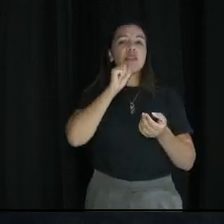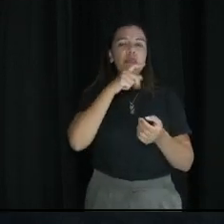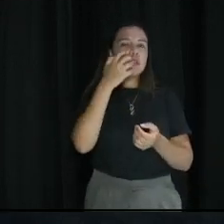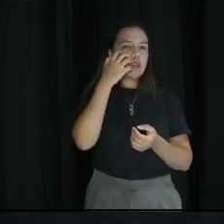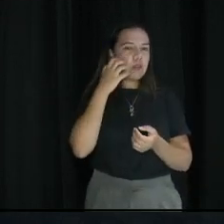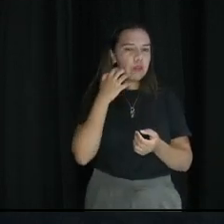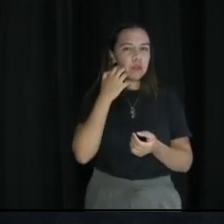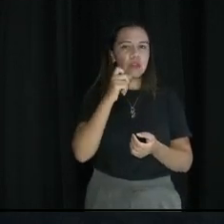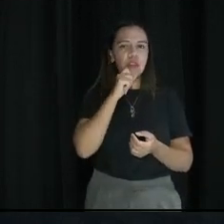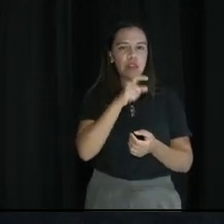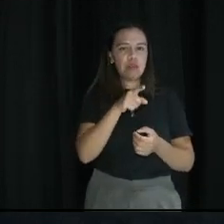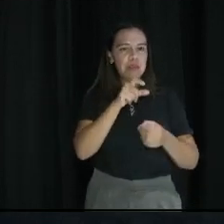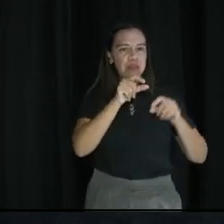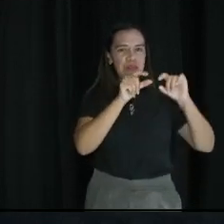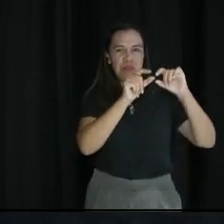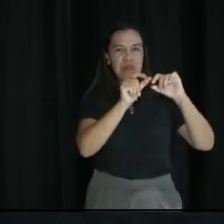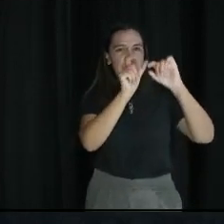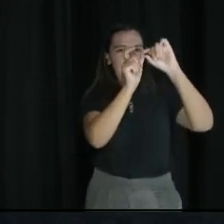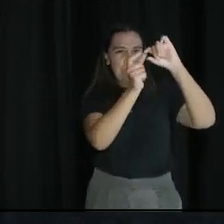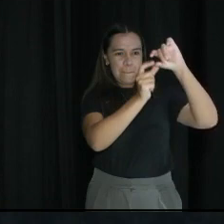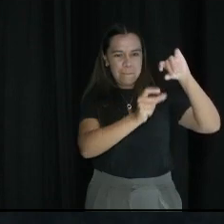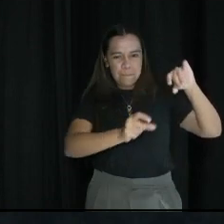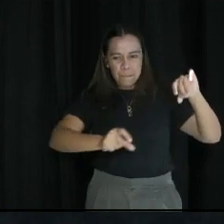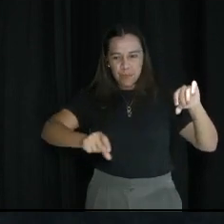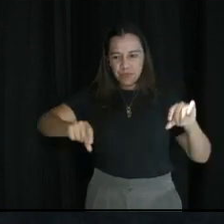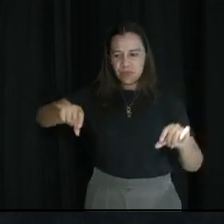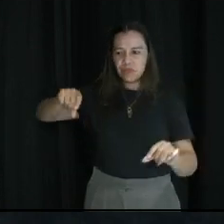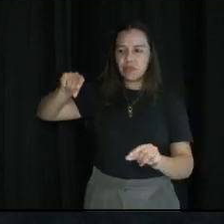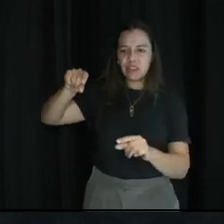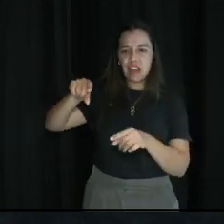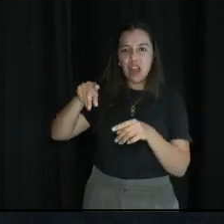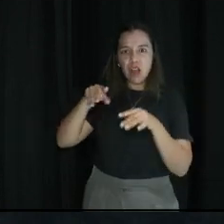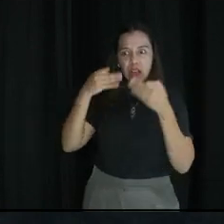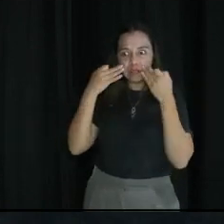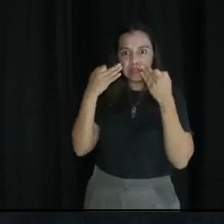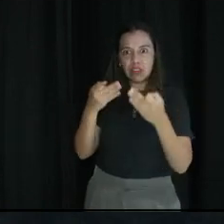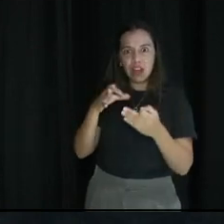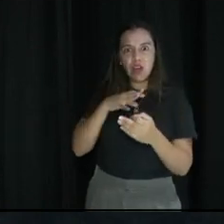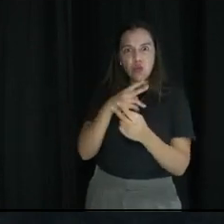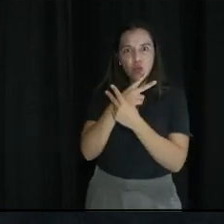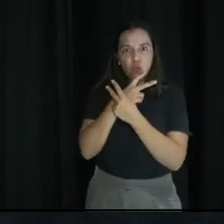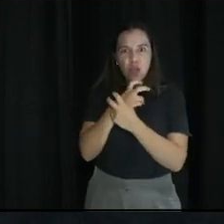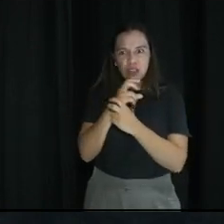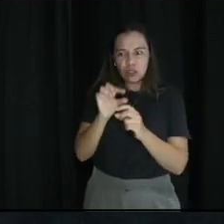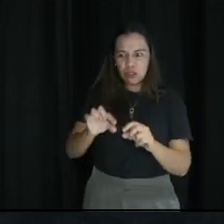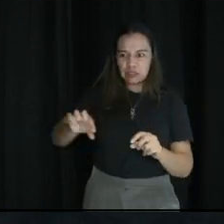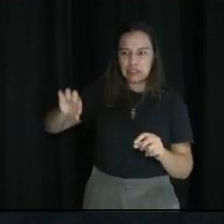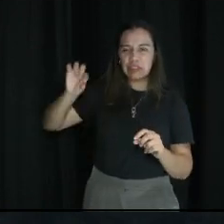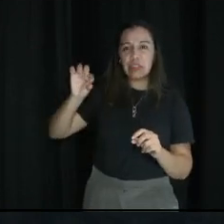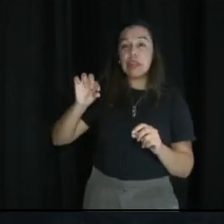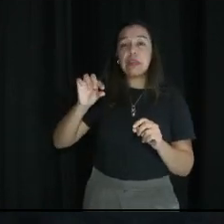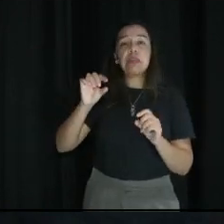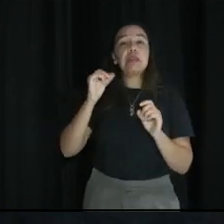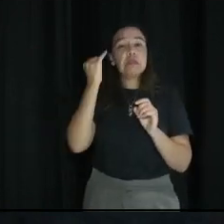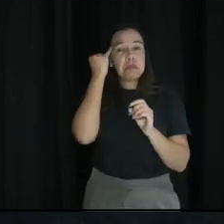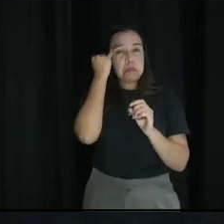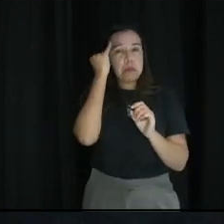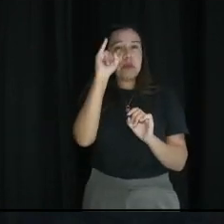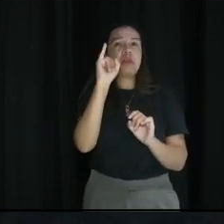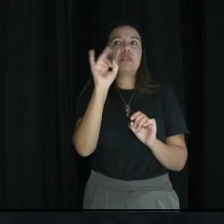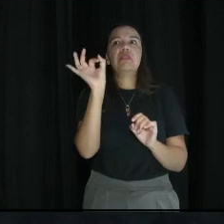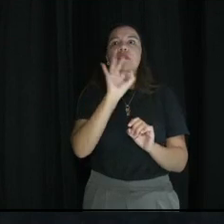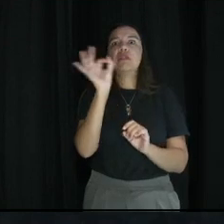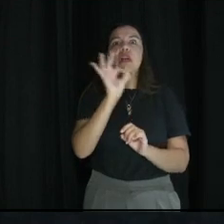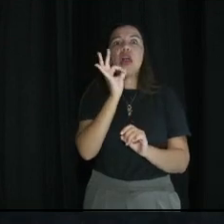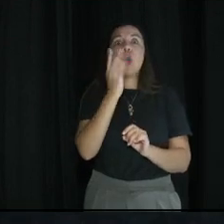tenía sus vértebras expuestas. La verdad es que este ejemplar, de haber durado, no sé,